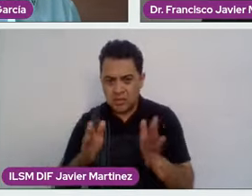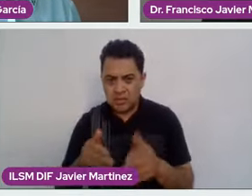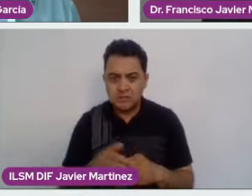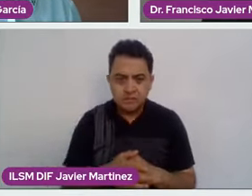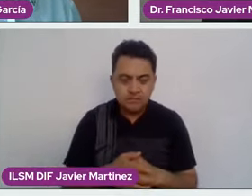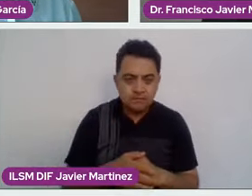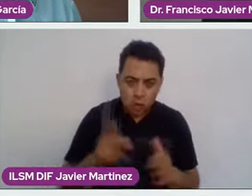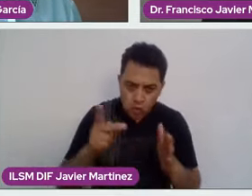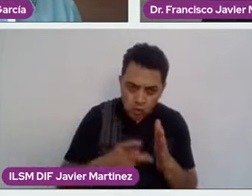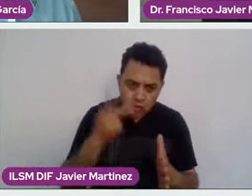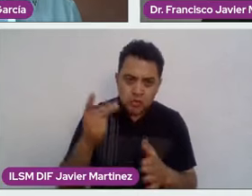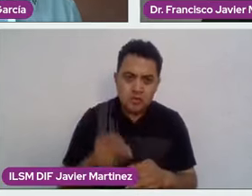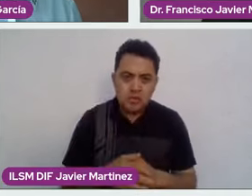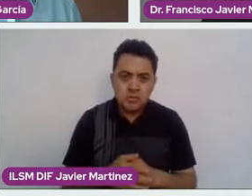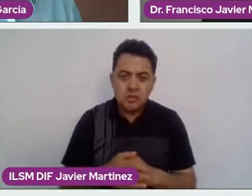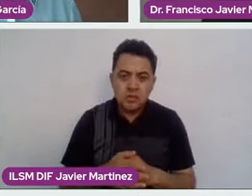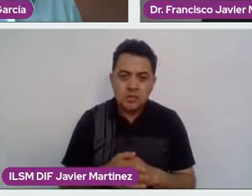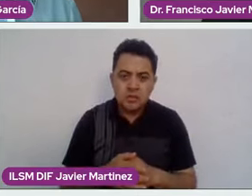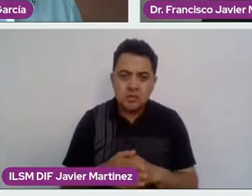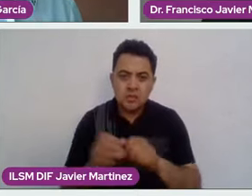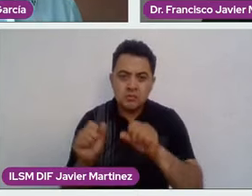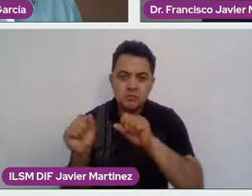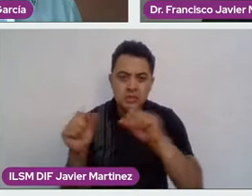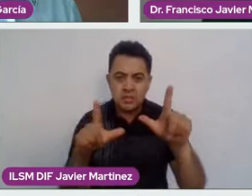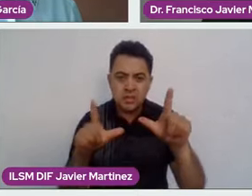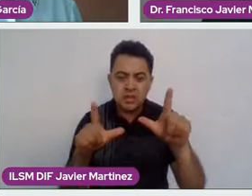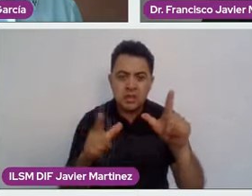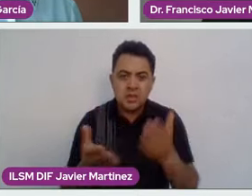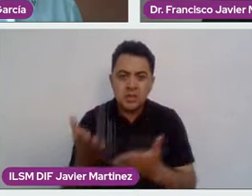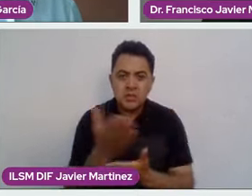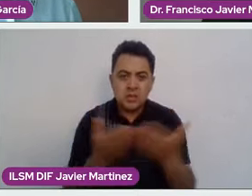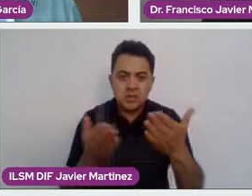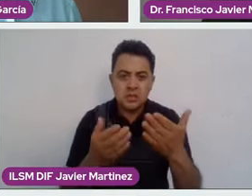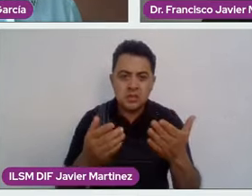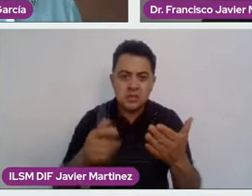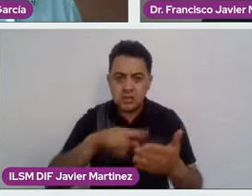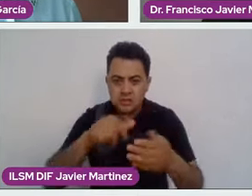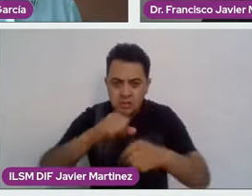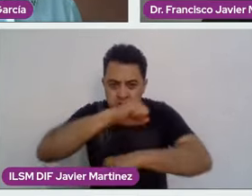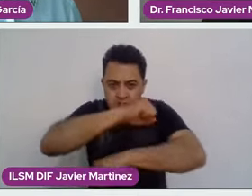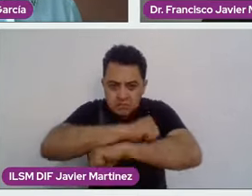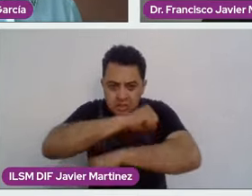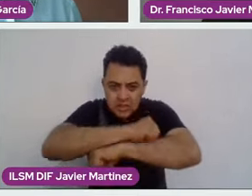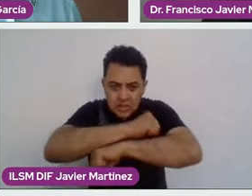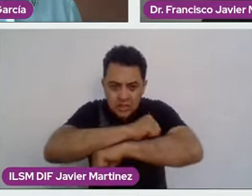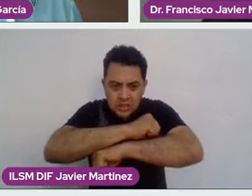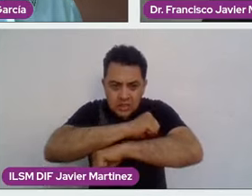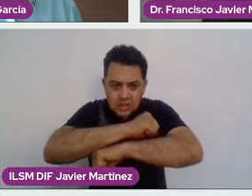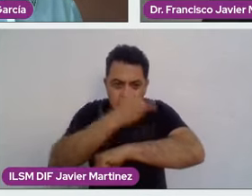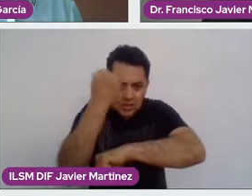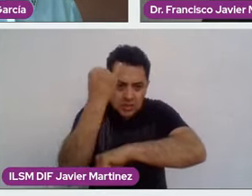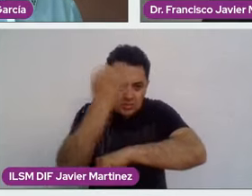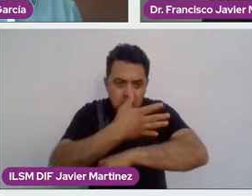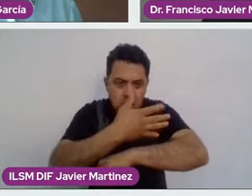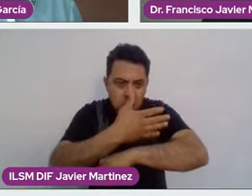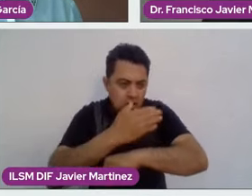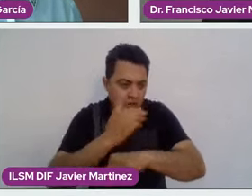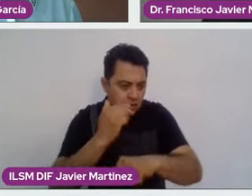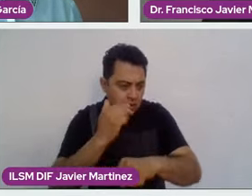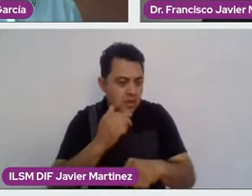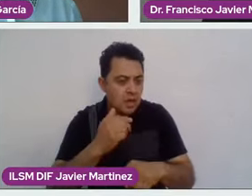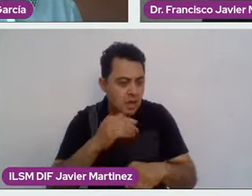compartir pantalla y ventana y buscar la que tiene modo